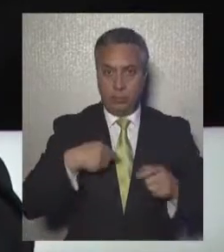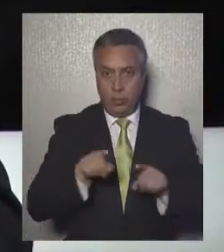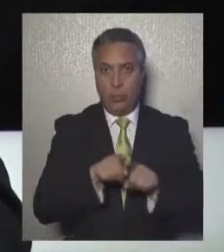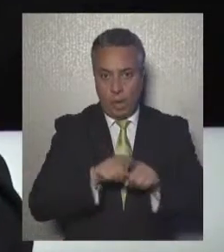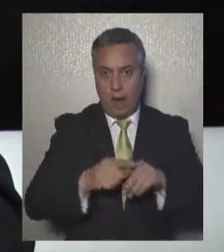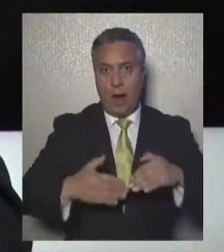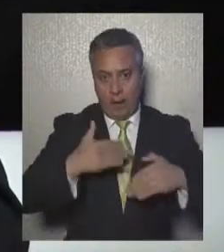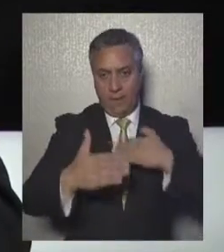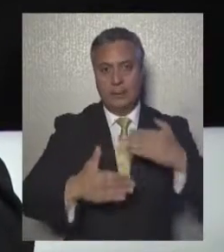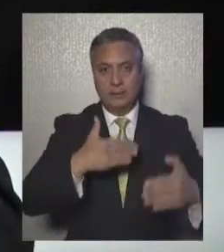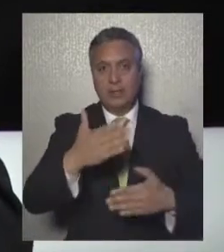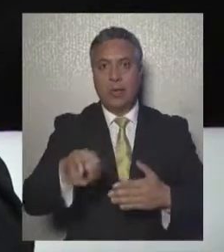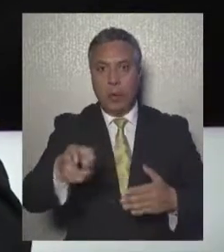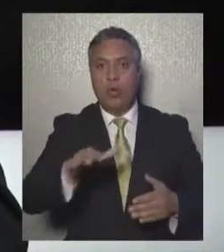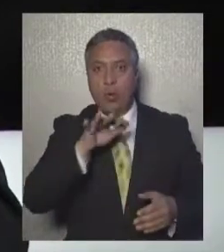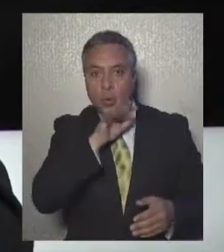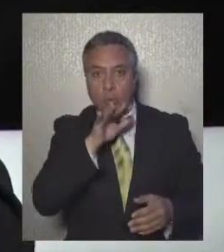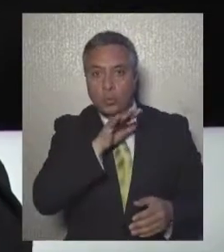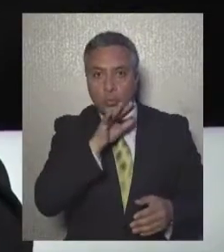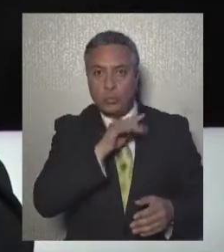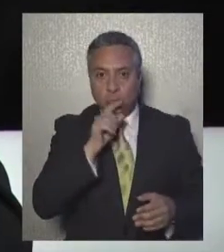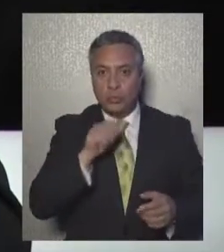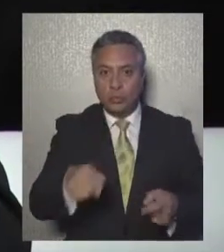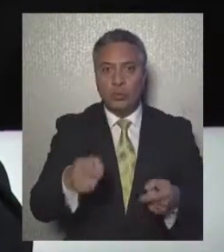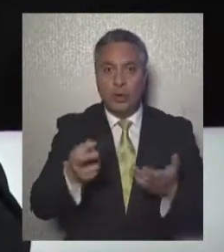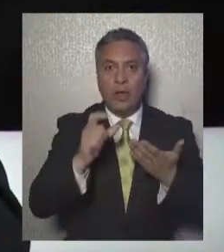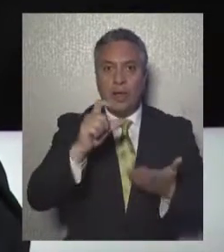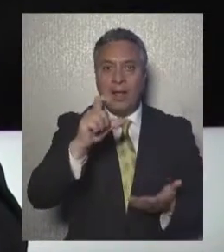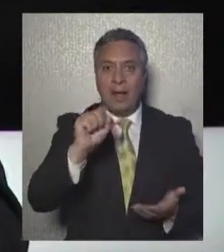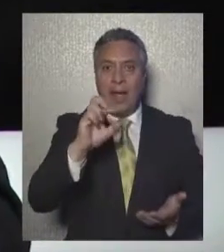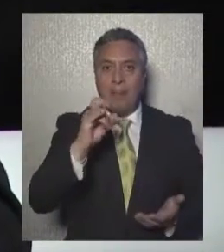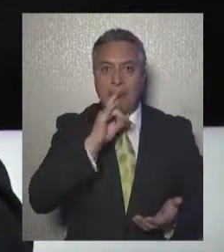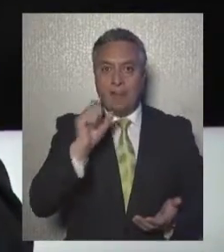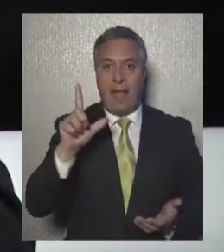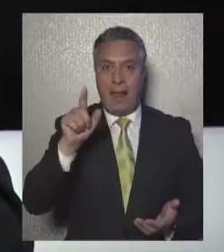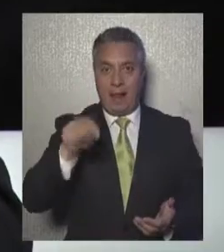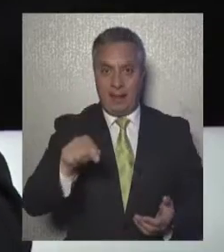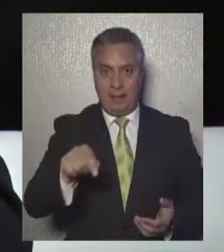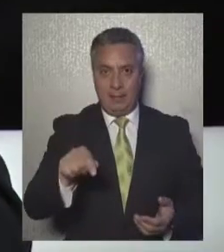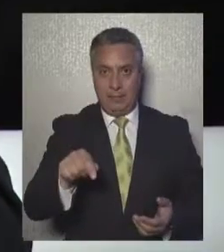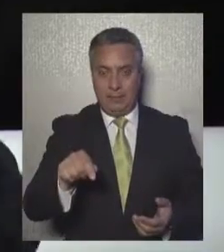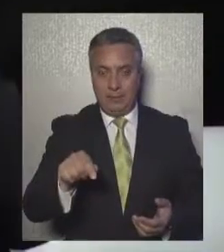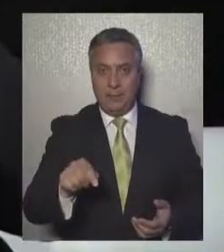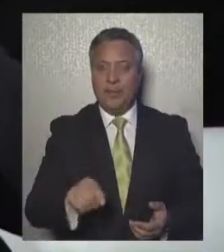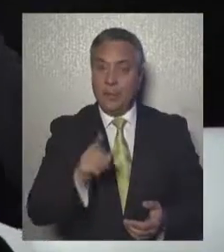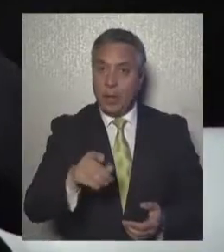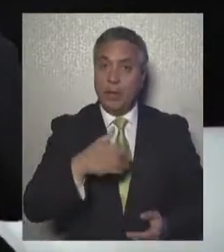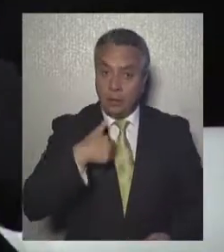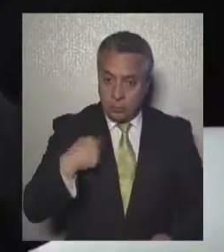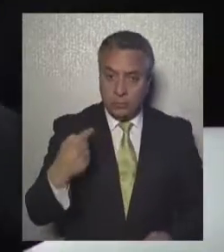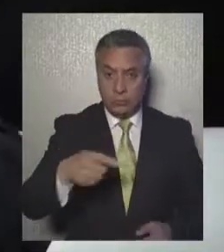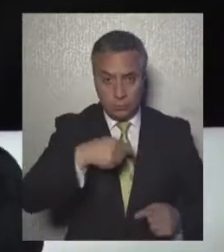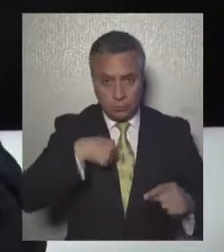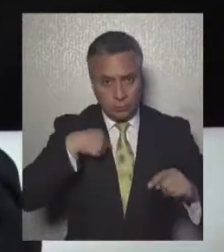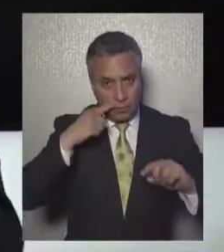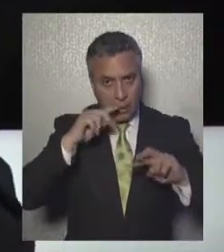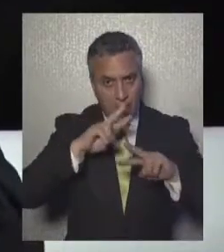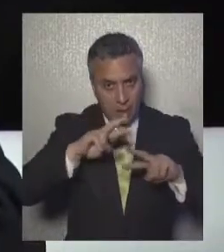la utilización del capital, que es uno de los factores claves, muy procíclico, y nuestros análisis